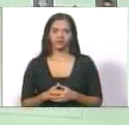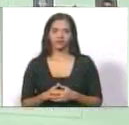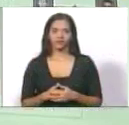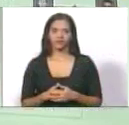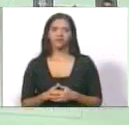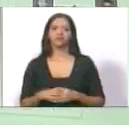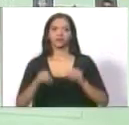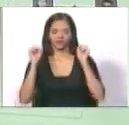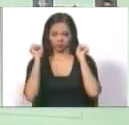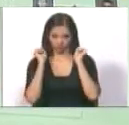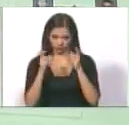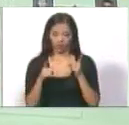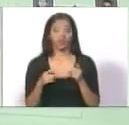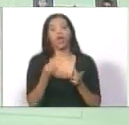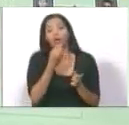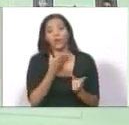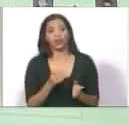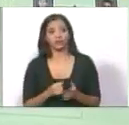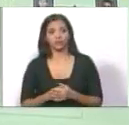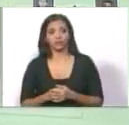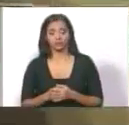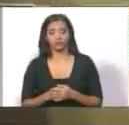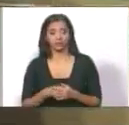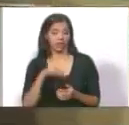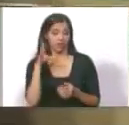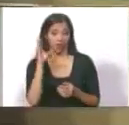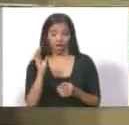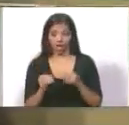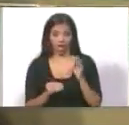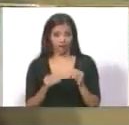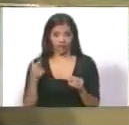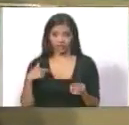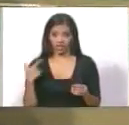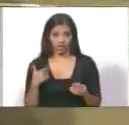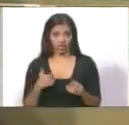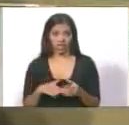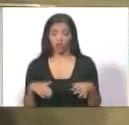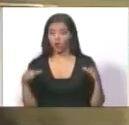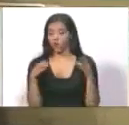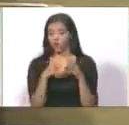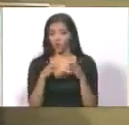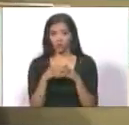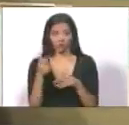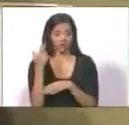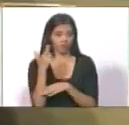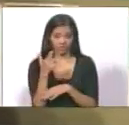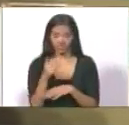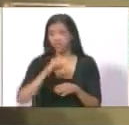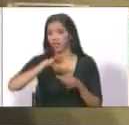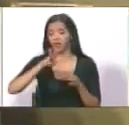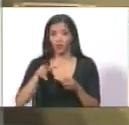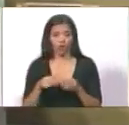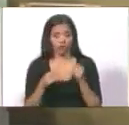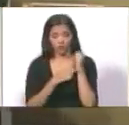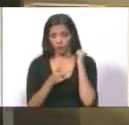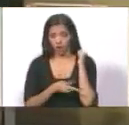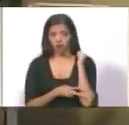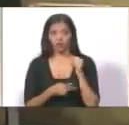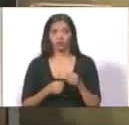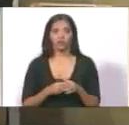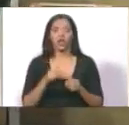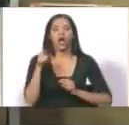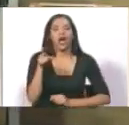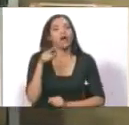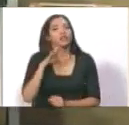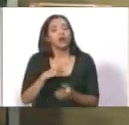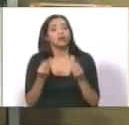Ajá. ¿Qué otra cosa? Ah, bueno, ellos hablan que tenían un lote importante de fusiles, que se iban a robar unos parques. Ahí están